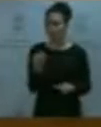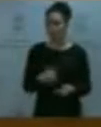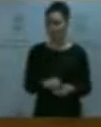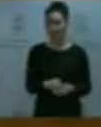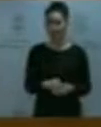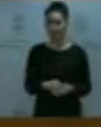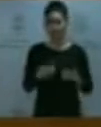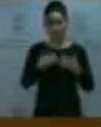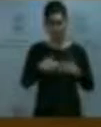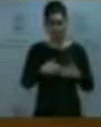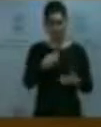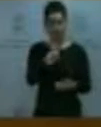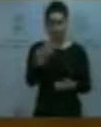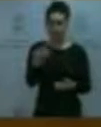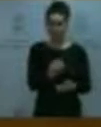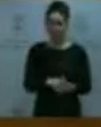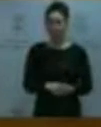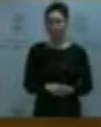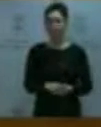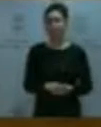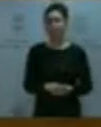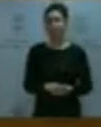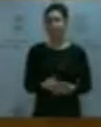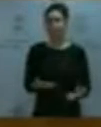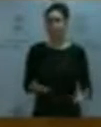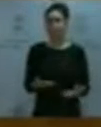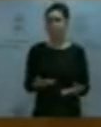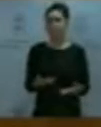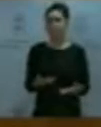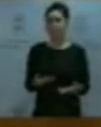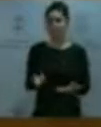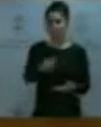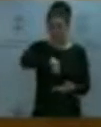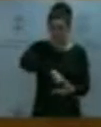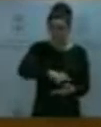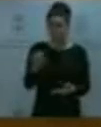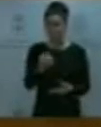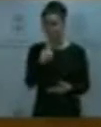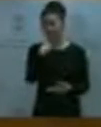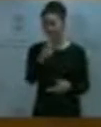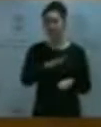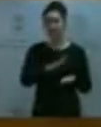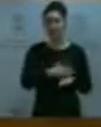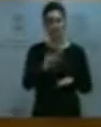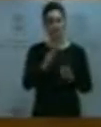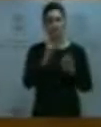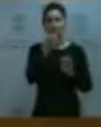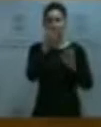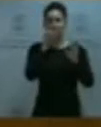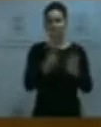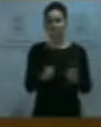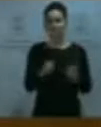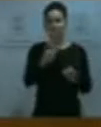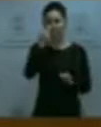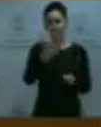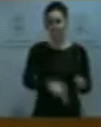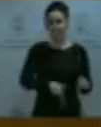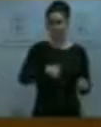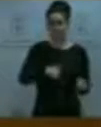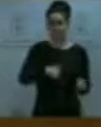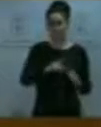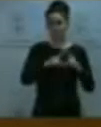que decírselo a todos para que se vea si se vela o no por el interés general de Asturias y de los asturianos, o si